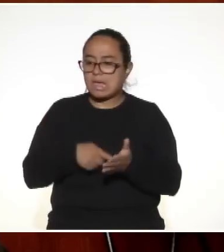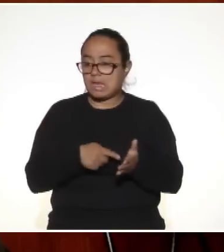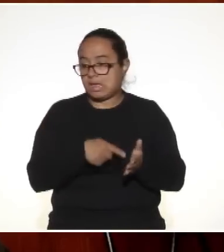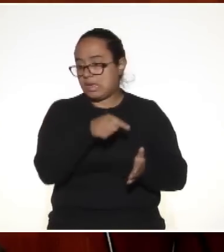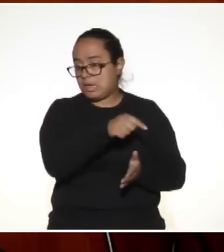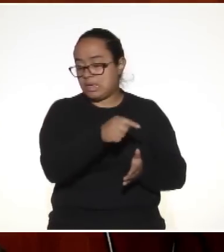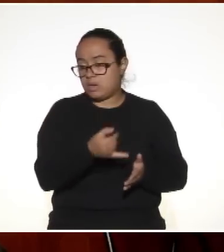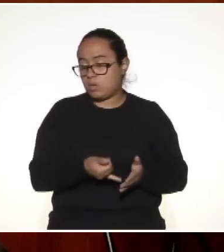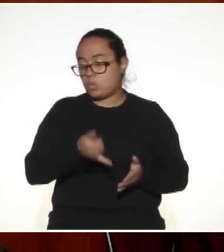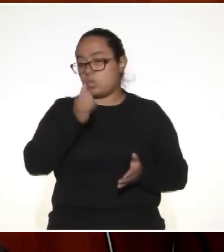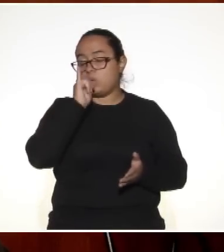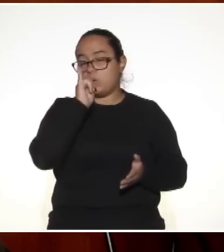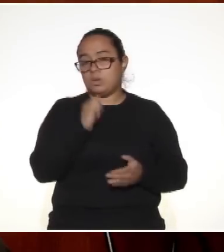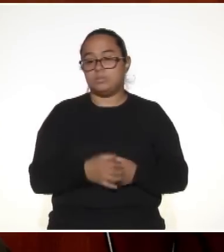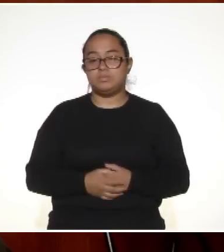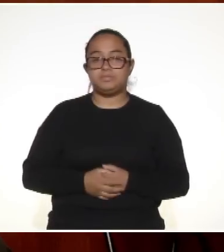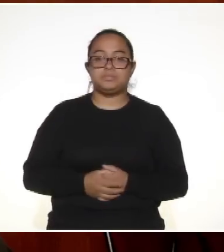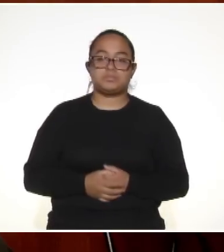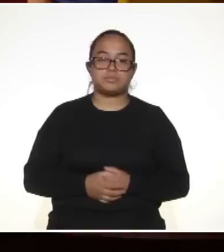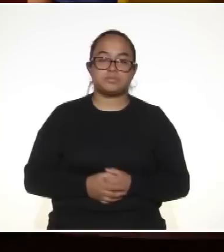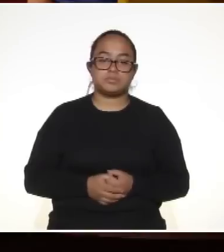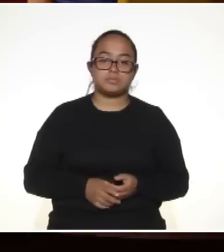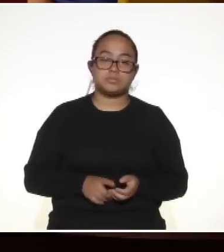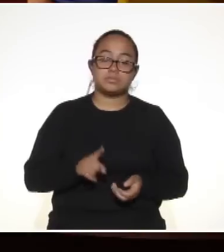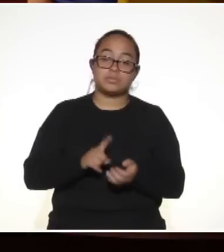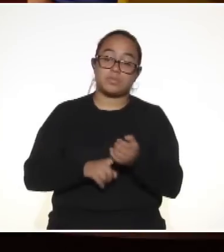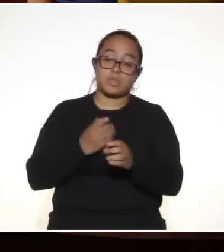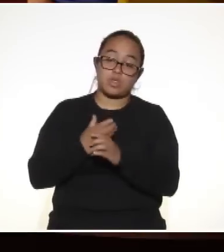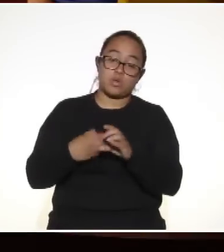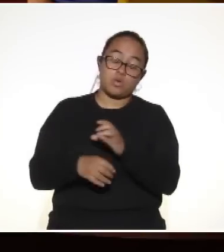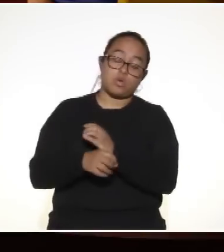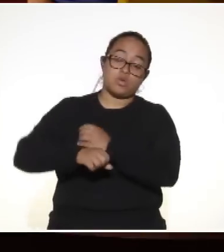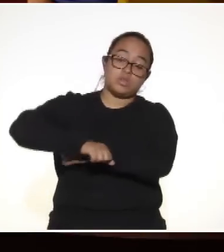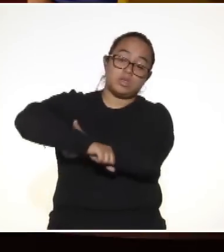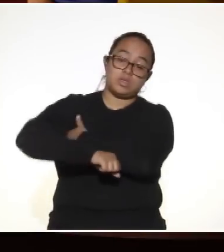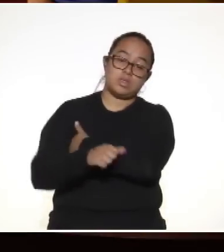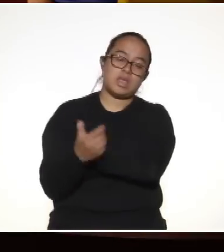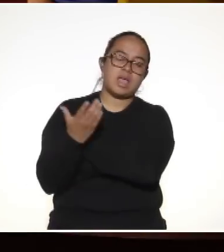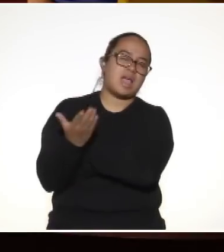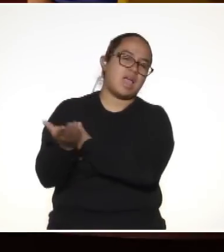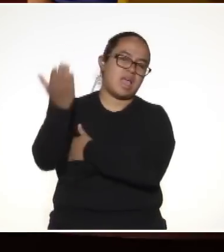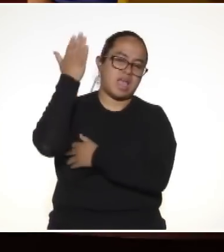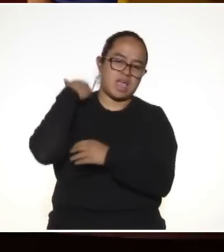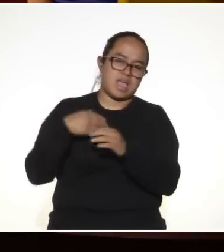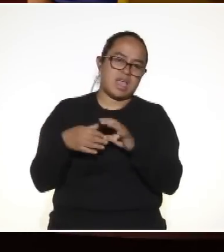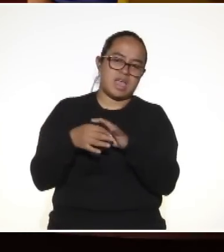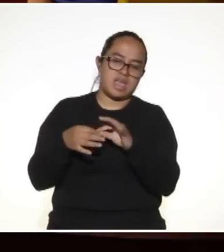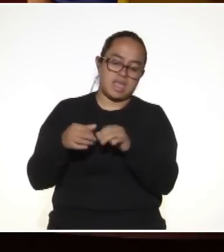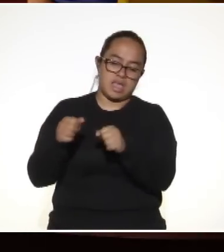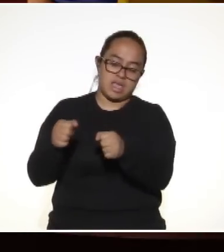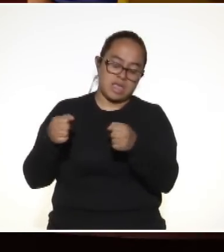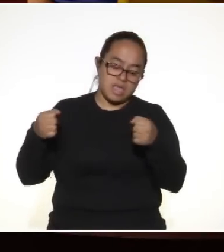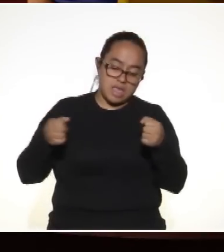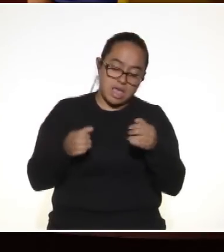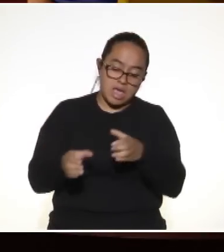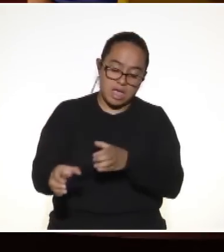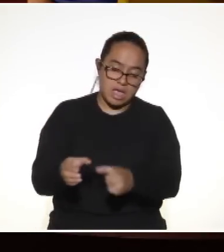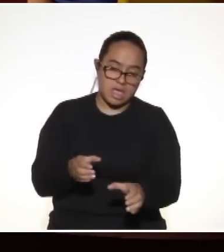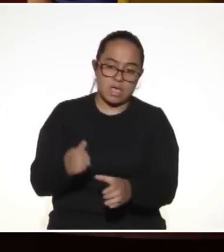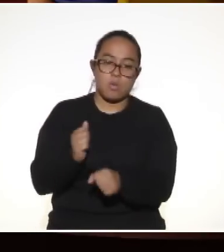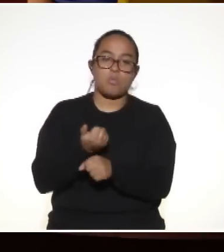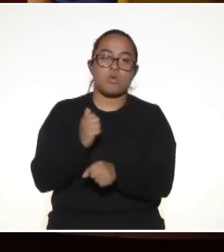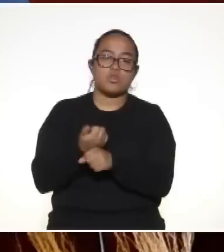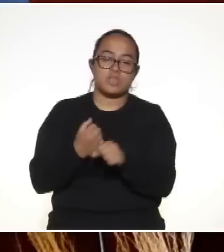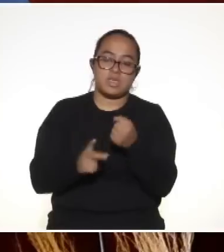tipo de sustancia es la que ingirió la persona. Y ya no guardar las cosas. Antes decíamos los cascos de refresco, ya no existen, de las botellas